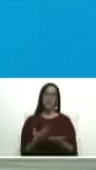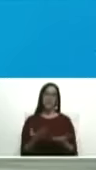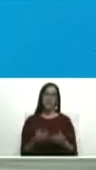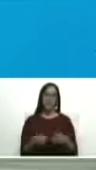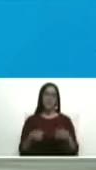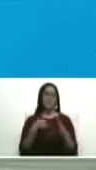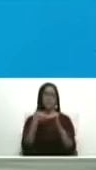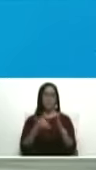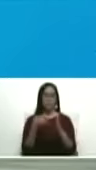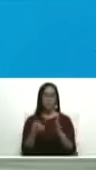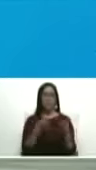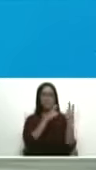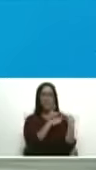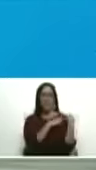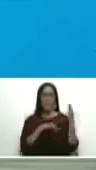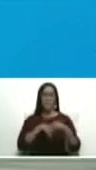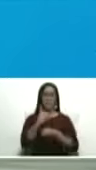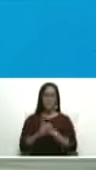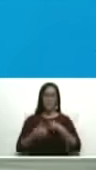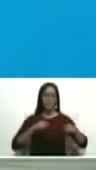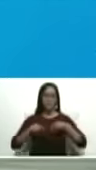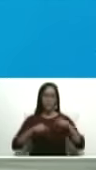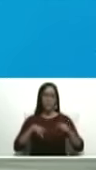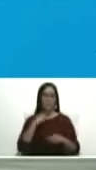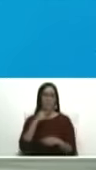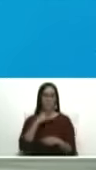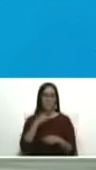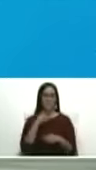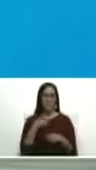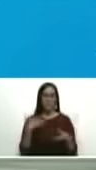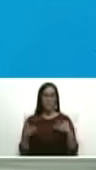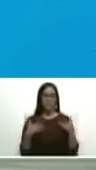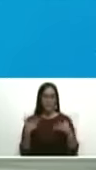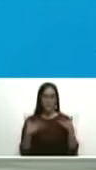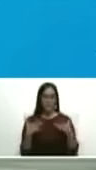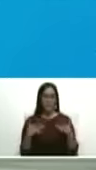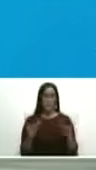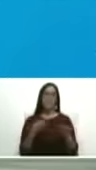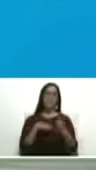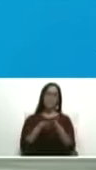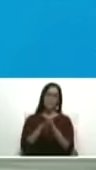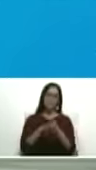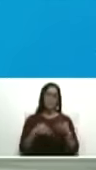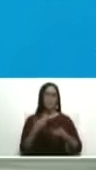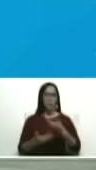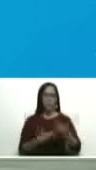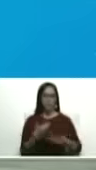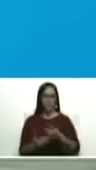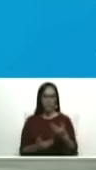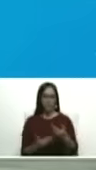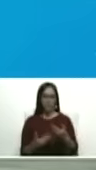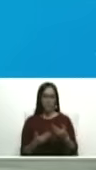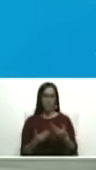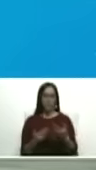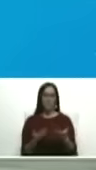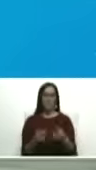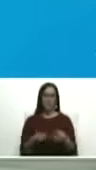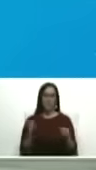de la planificación y coordinación de políticas y acciones para el desarrollo del proceso de